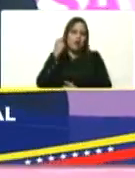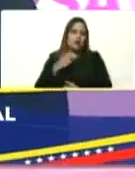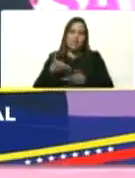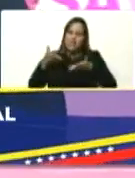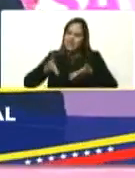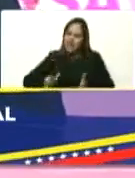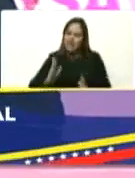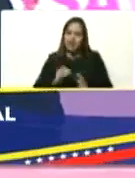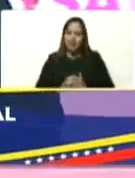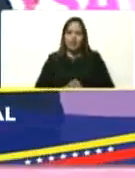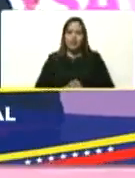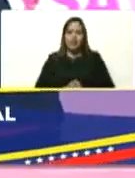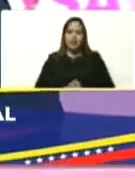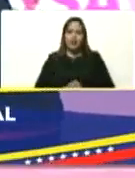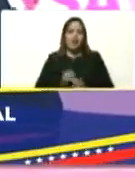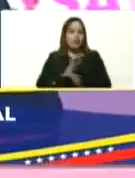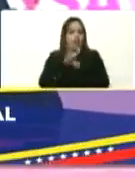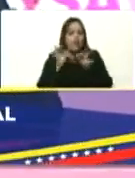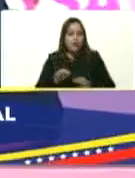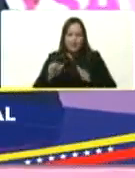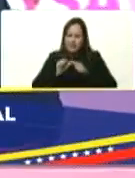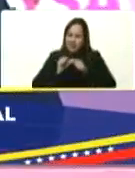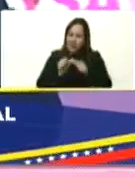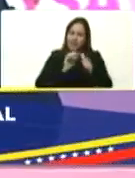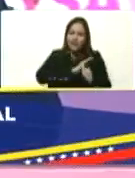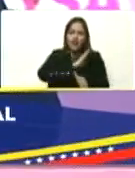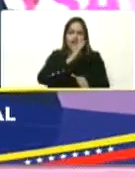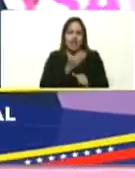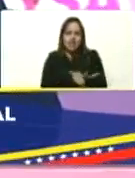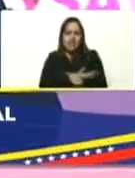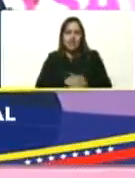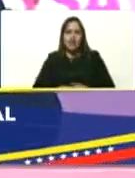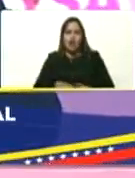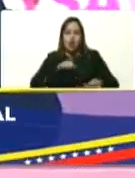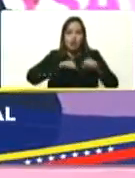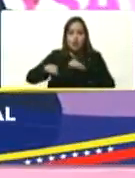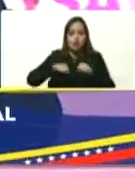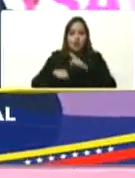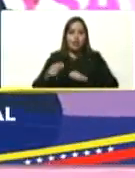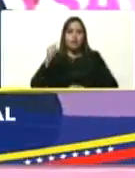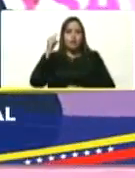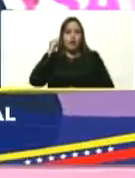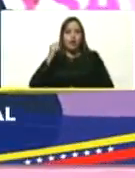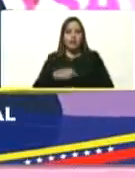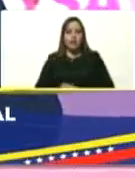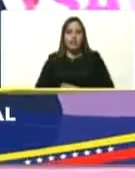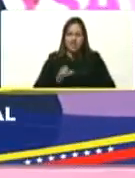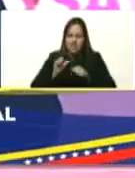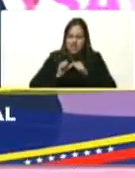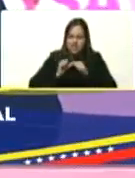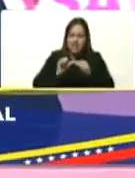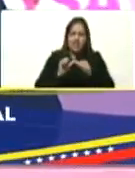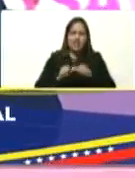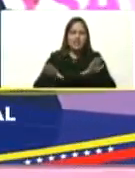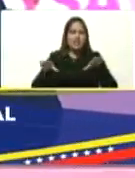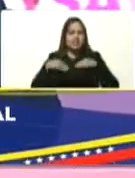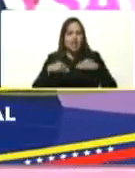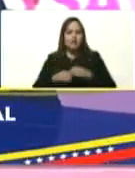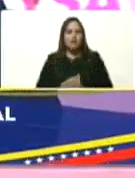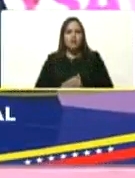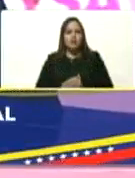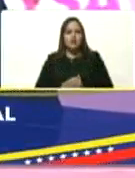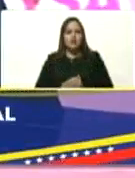nazcan como una forma de seguir fortaleciendo al movimiento de mujeres, de seguir reconociendo desde